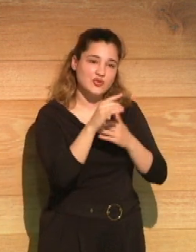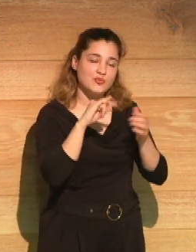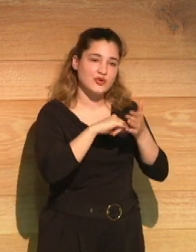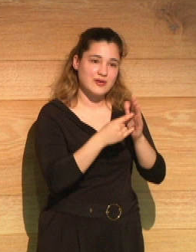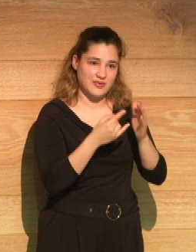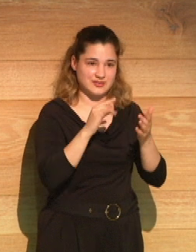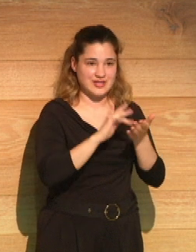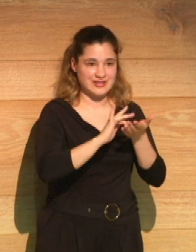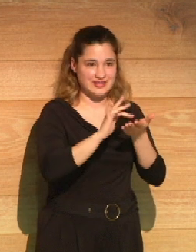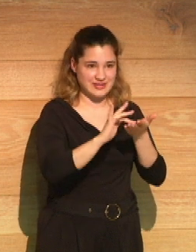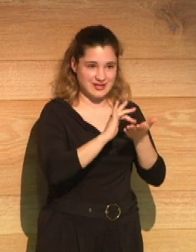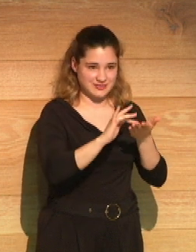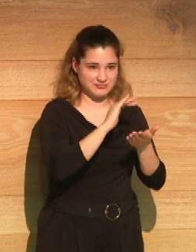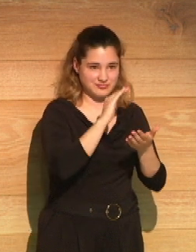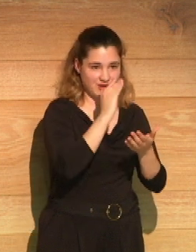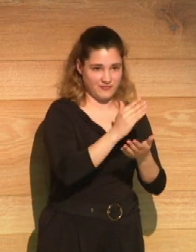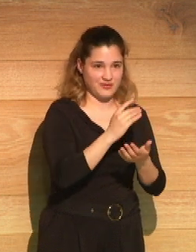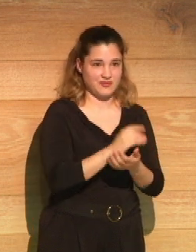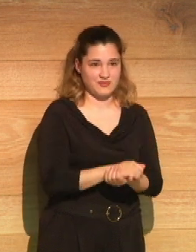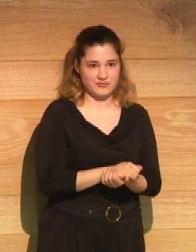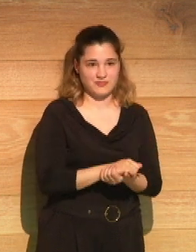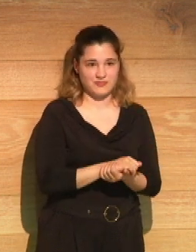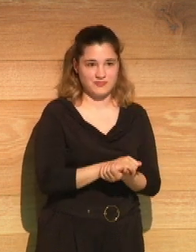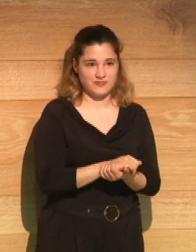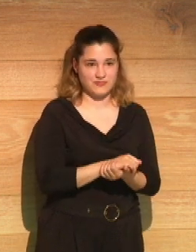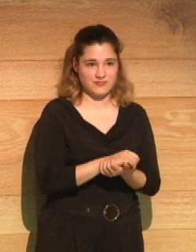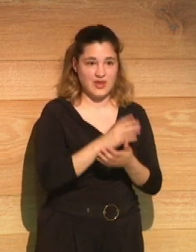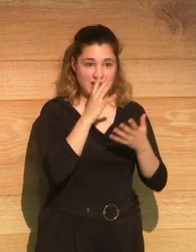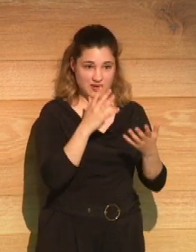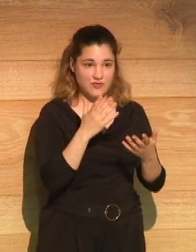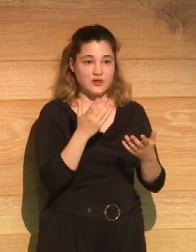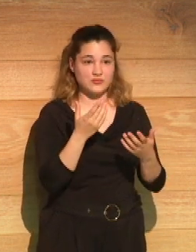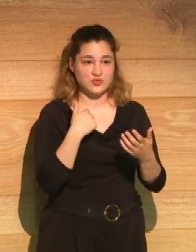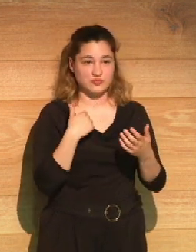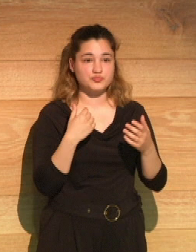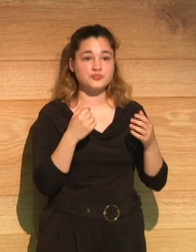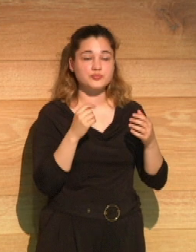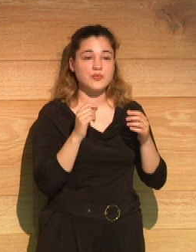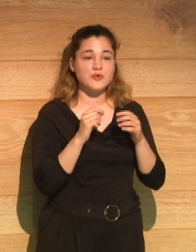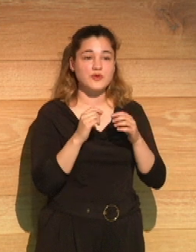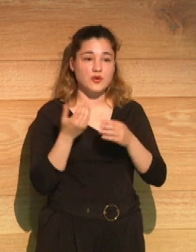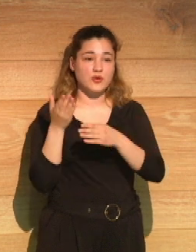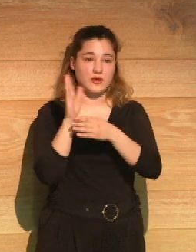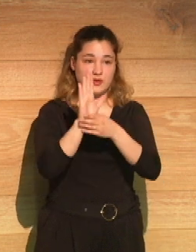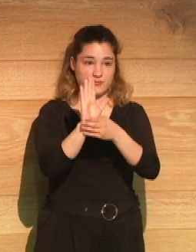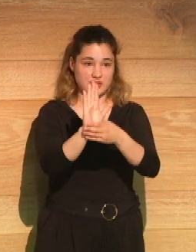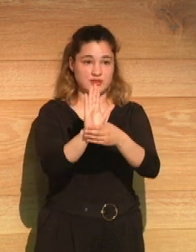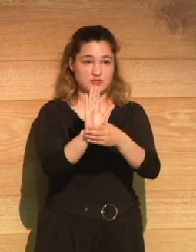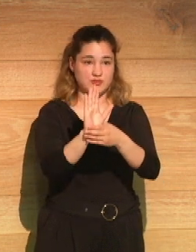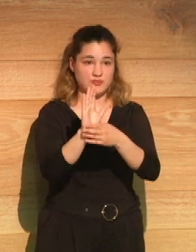durante el confinamiento. Aquí tienen, por ejemplo, aquí les dejo la referencia del informe ICOM,